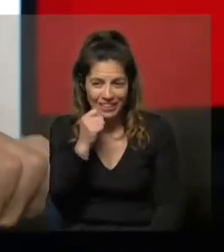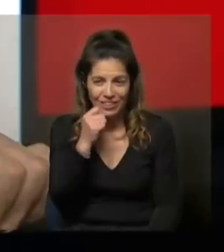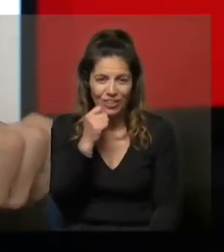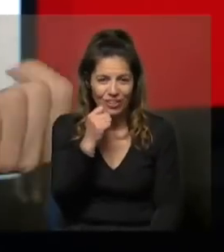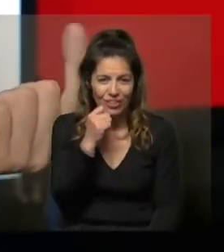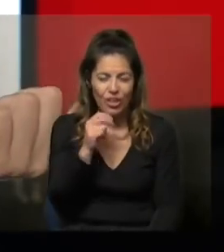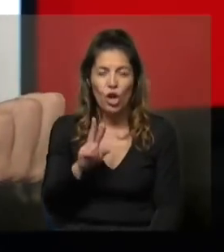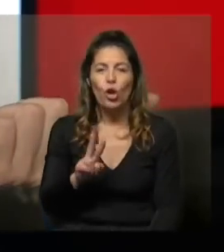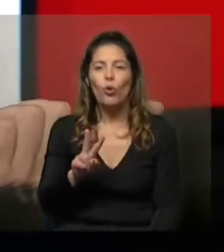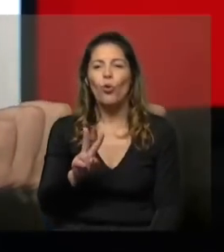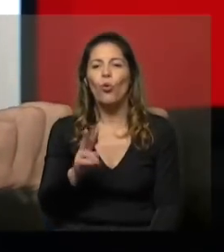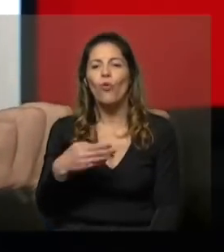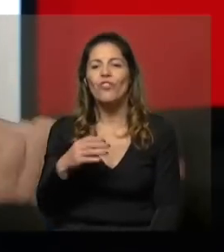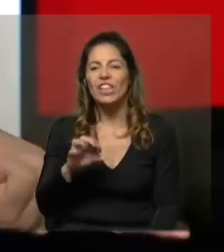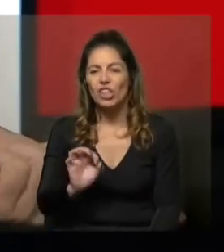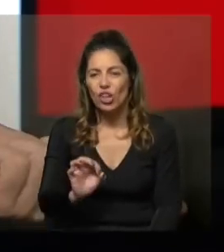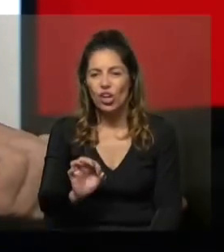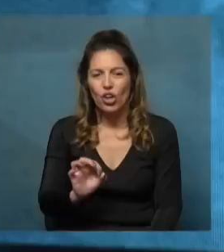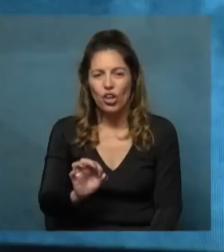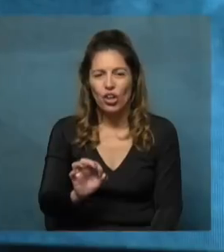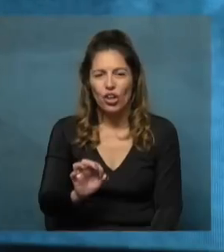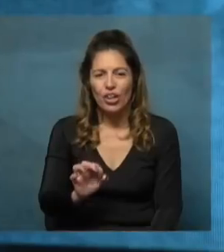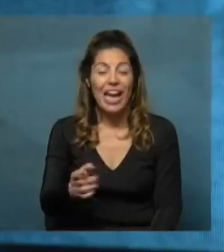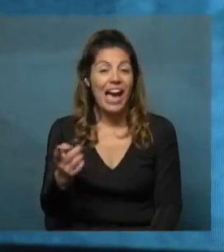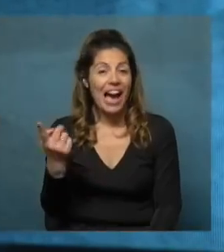rubino estaba Diana